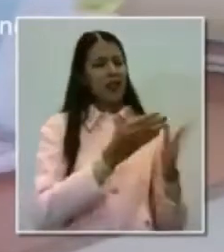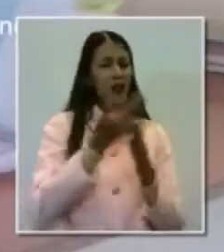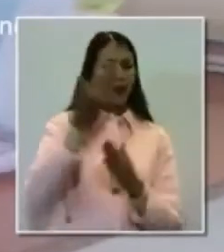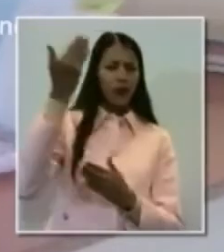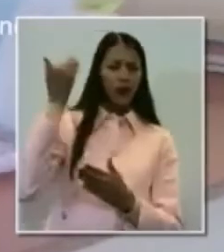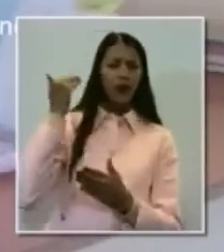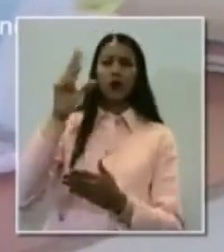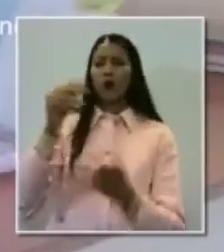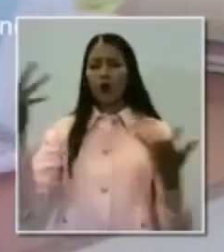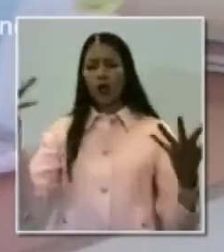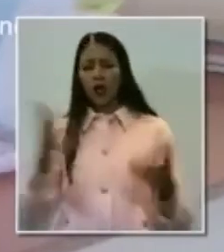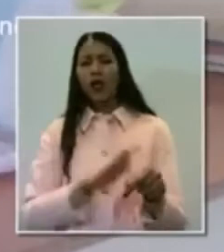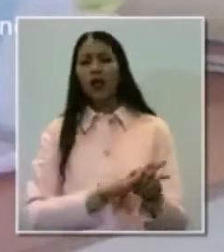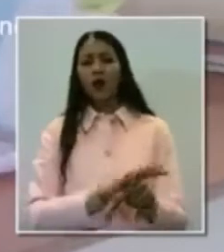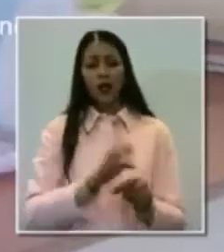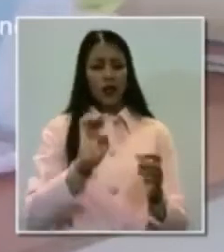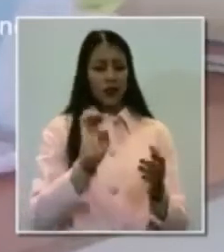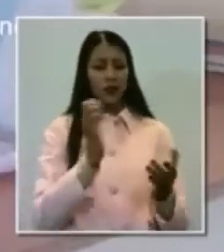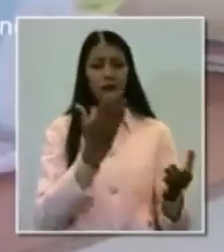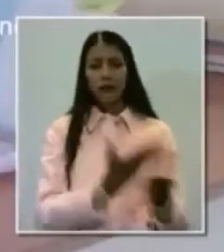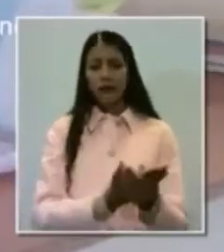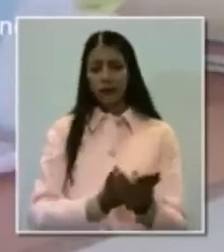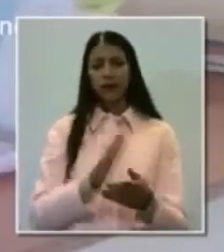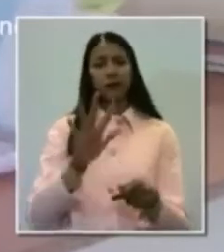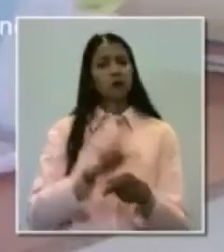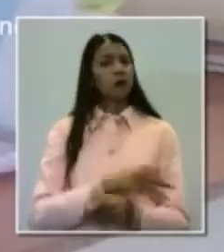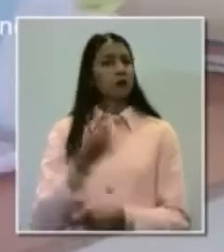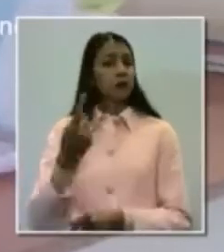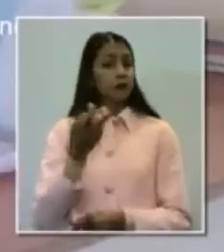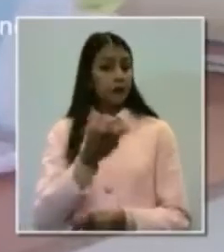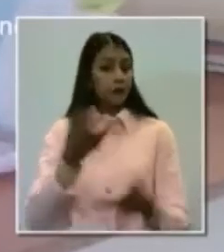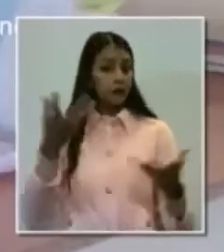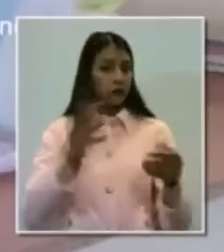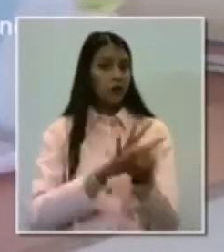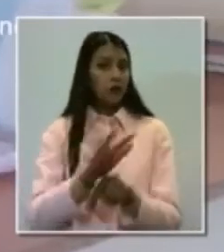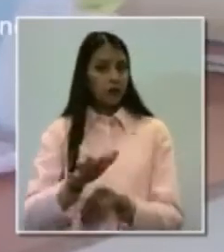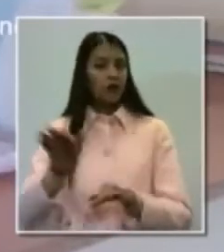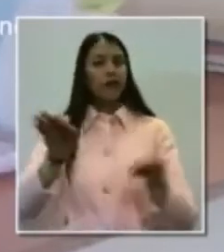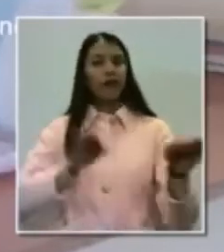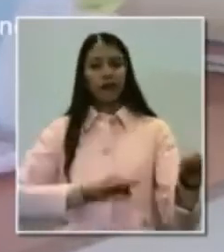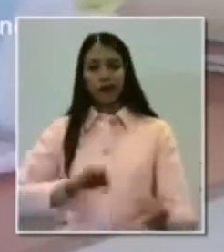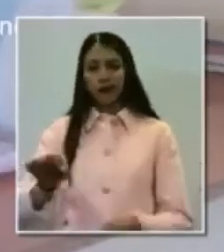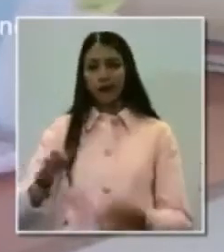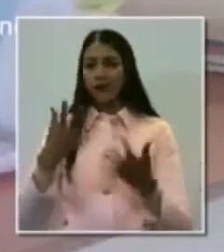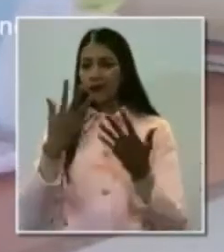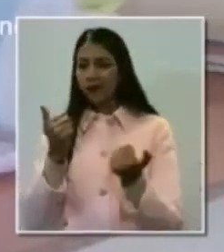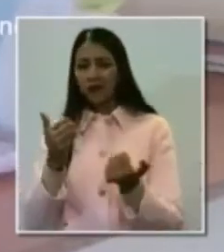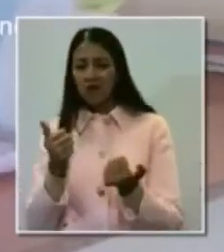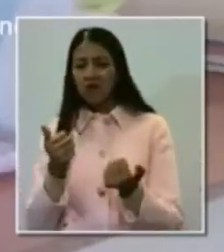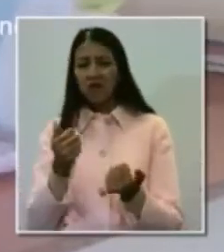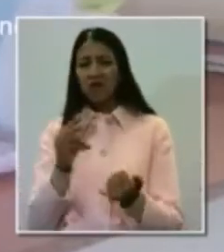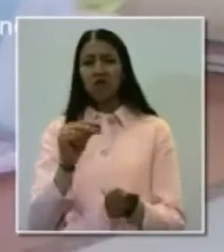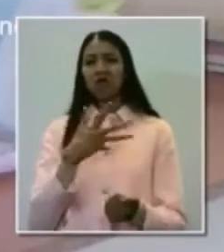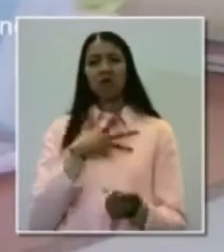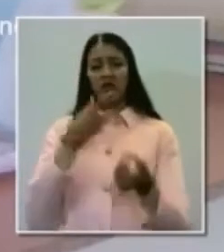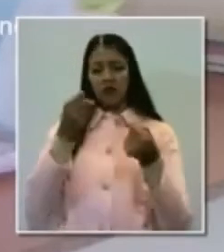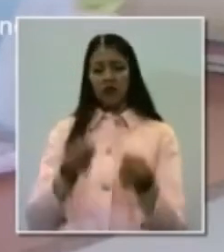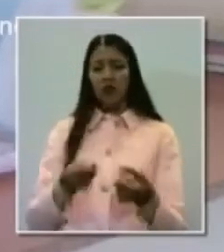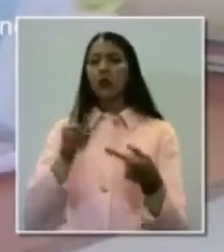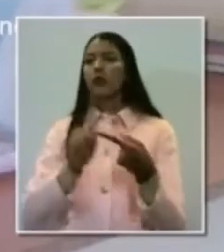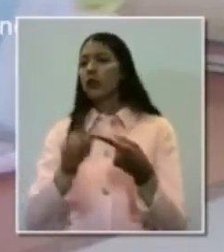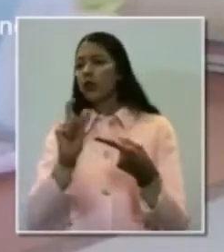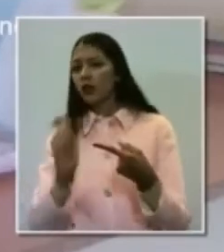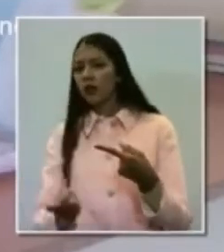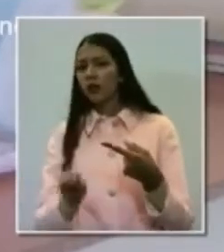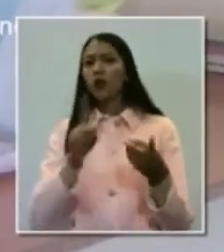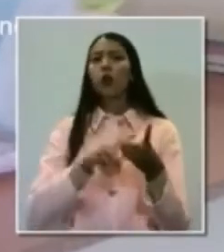no revisaremos ningún expediente porque eso genera una relación laboral que no existe y no tenemos certeza quiénes